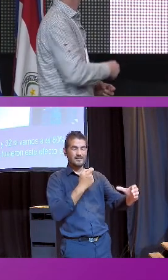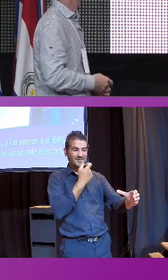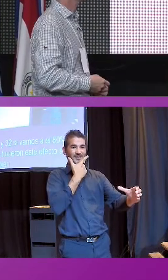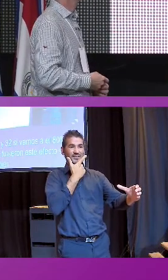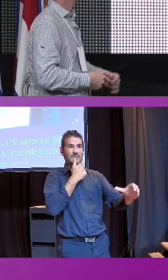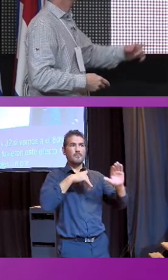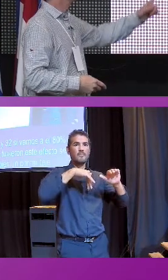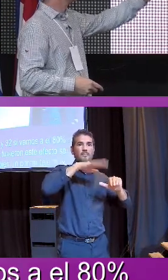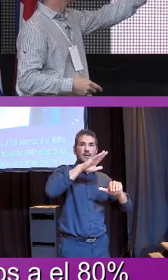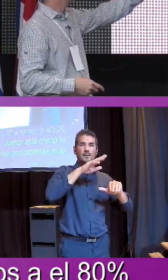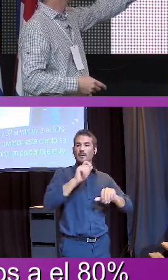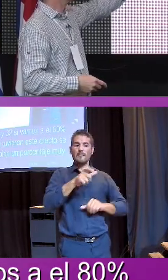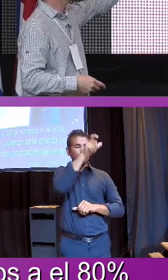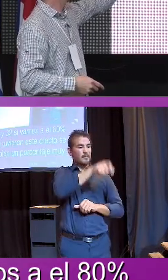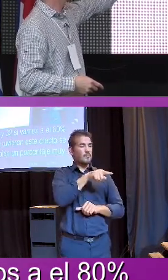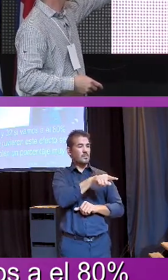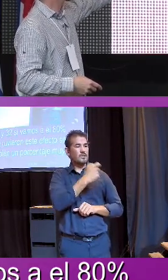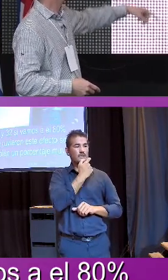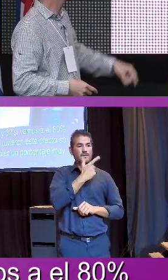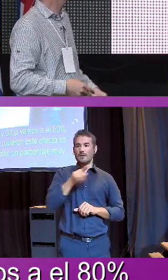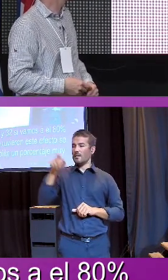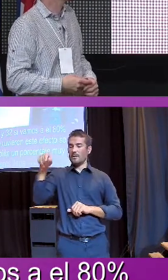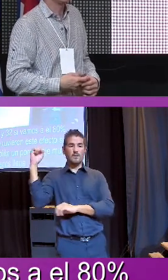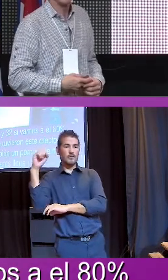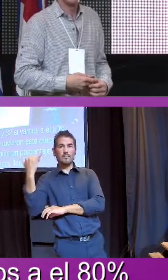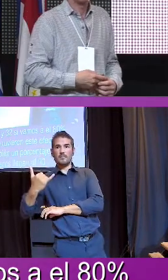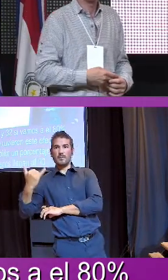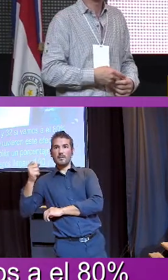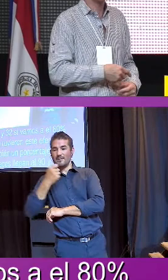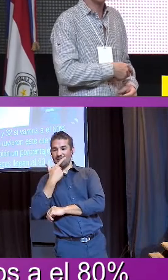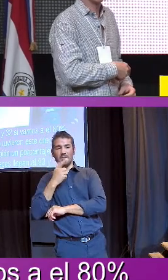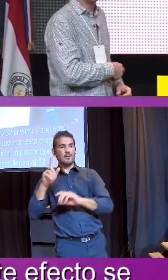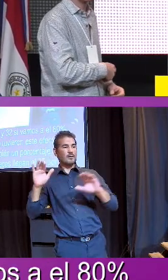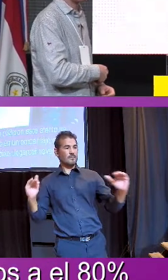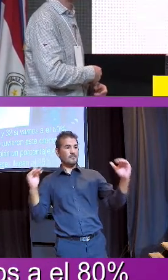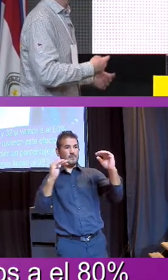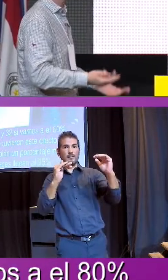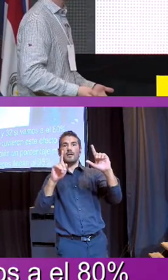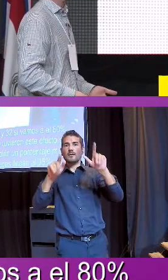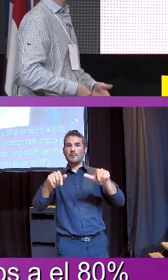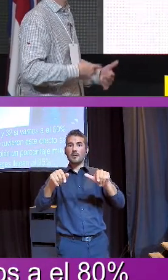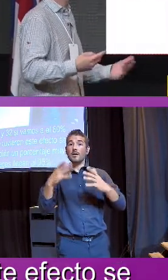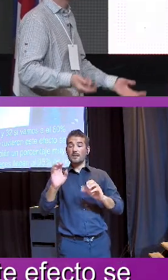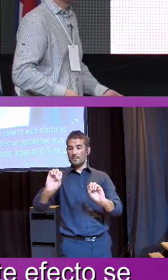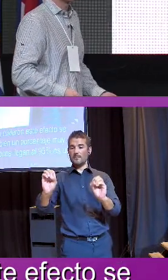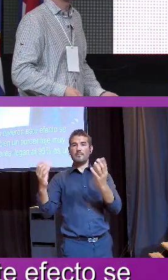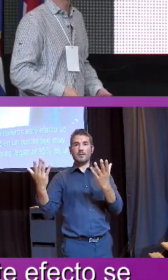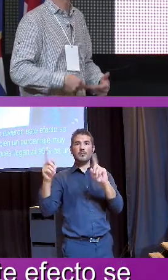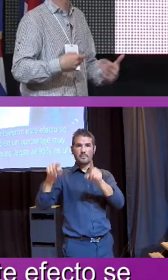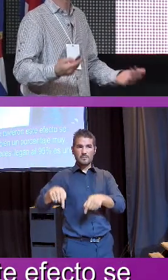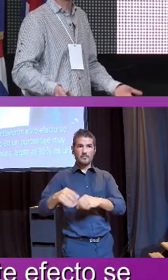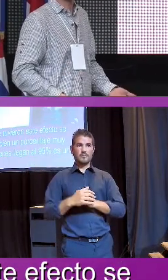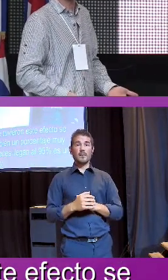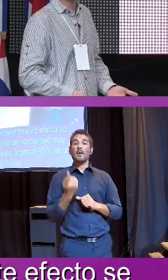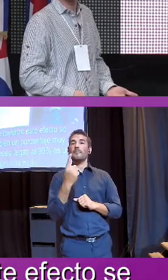un porcentaje muy importante, entre usualmente y a veces llegan al 90 y pico %, ¿sí? Es una encuesta online, probablemente estén